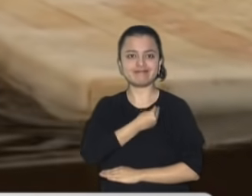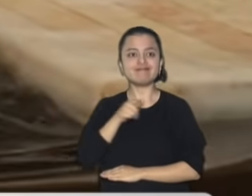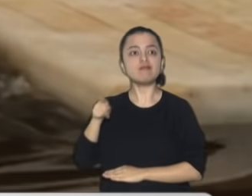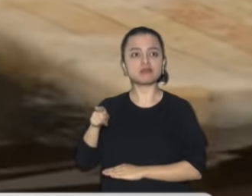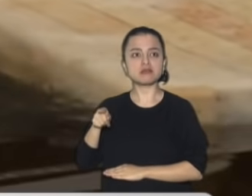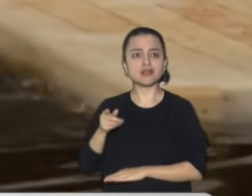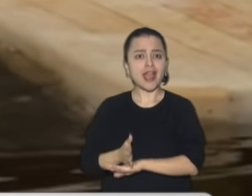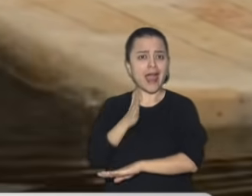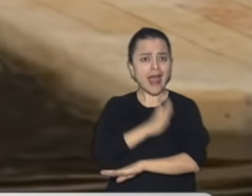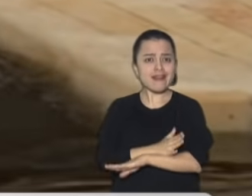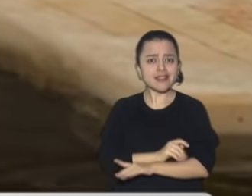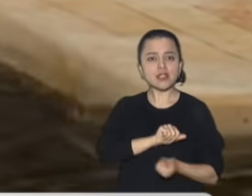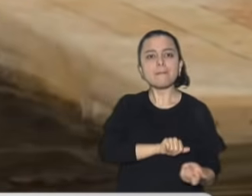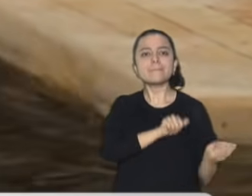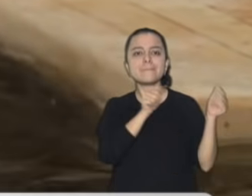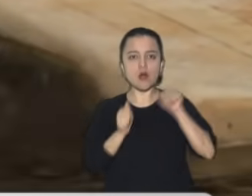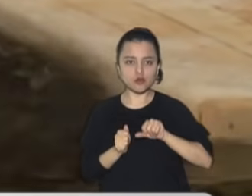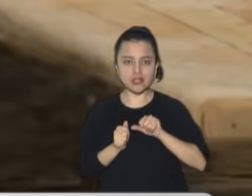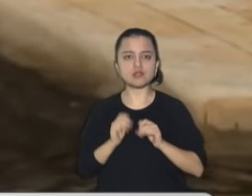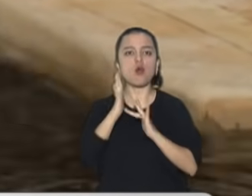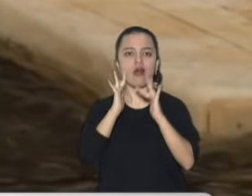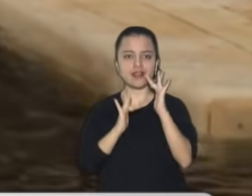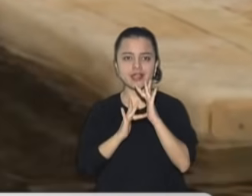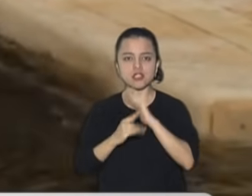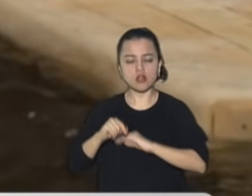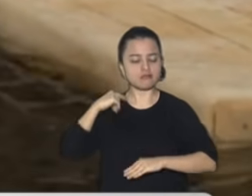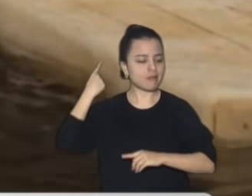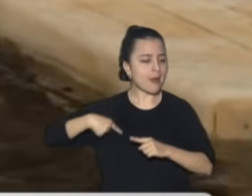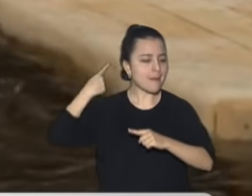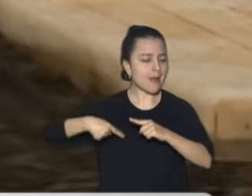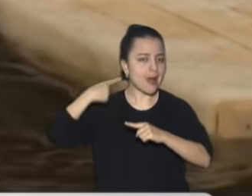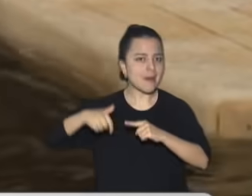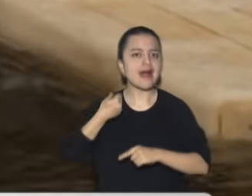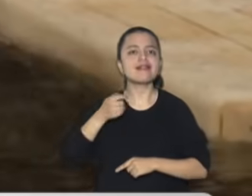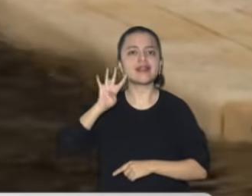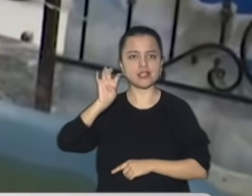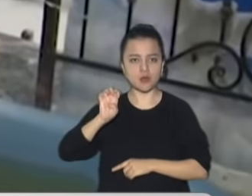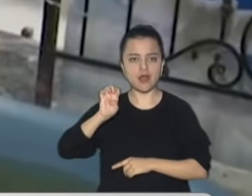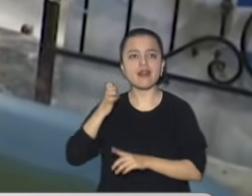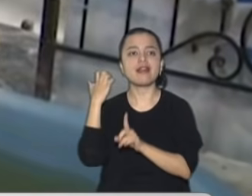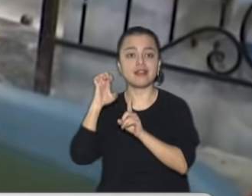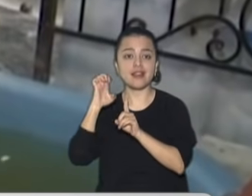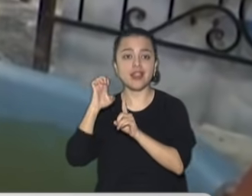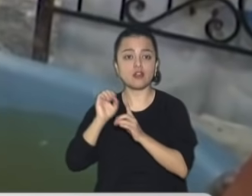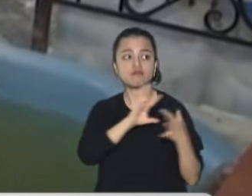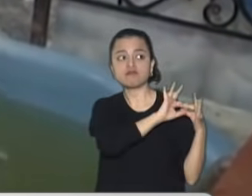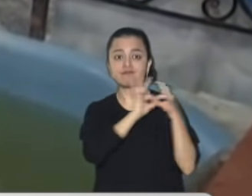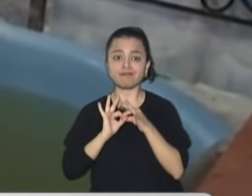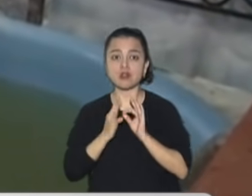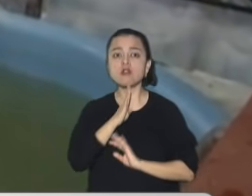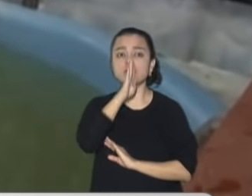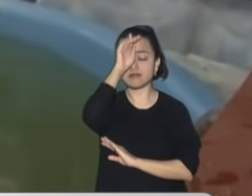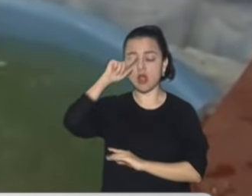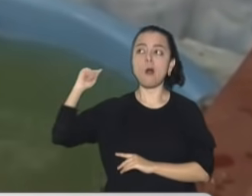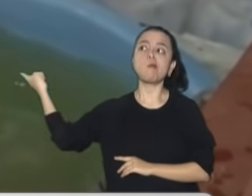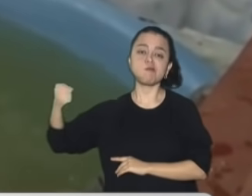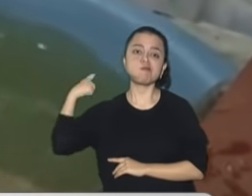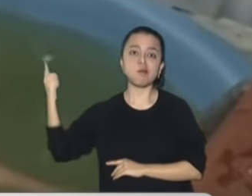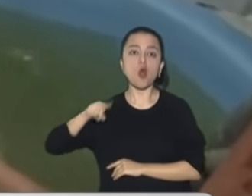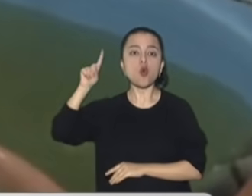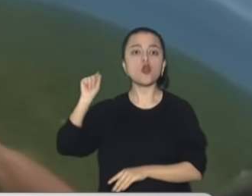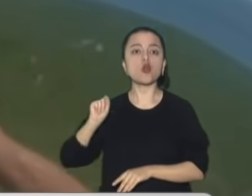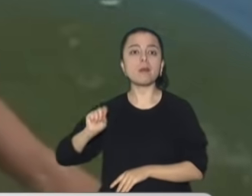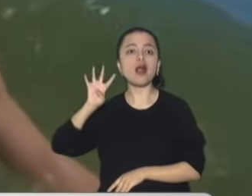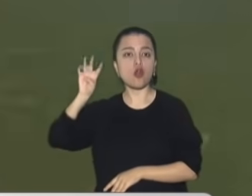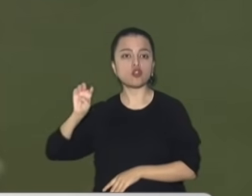puesto que conmemora el bautismo de Cristo cada 19 de enero desde hace varios años, y alrededor de 1,8 millones de personas